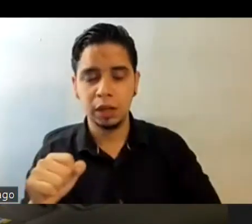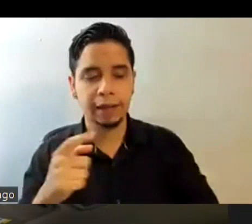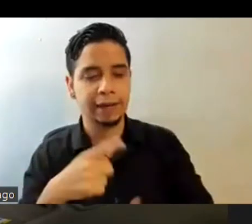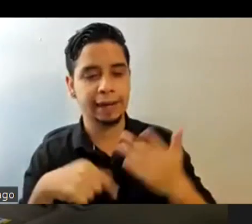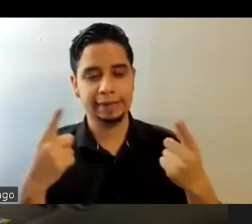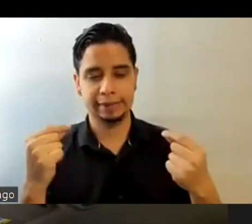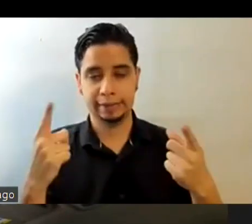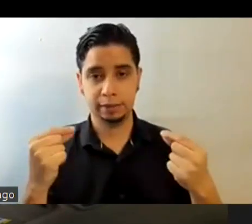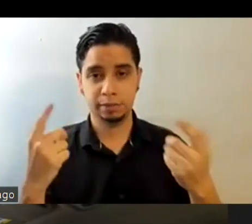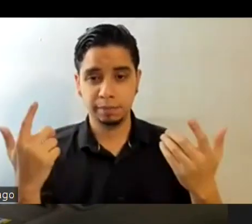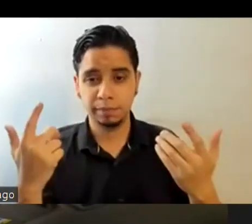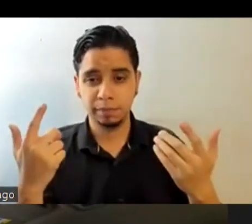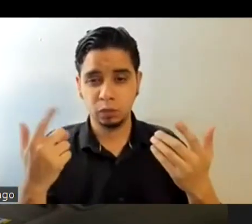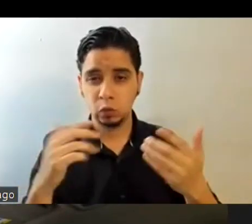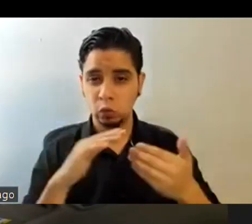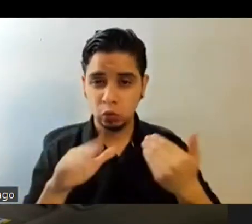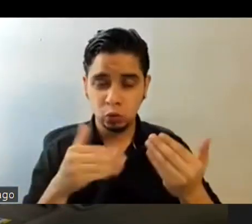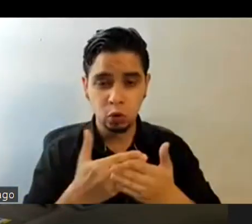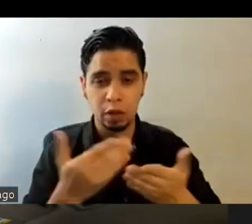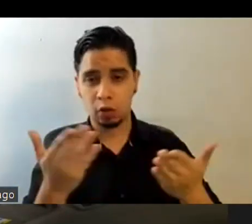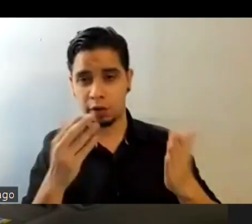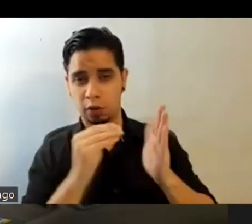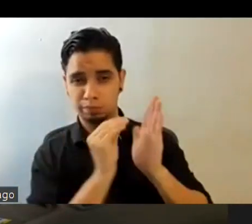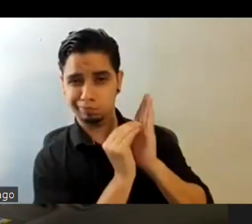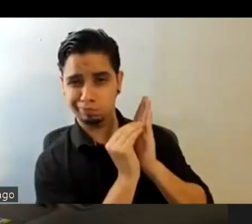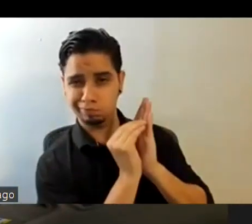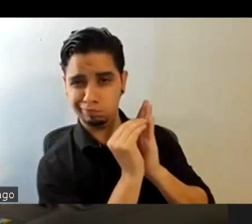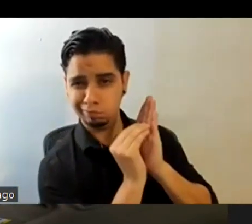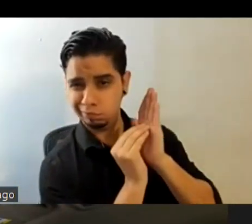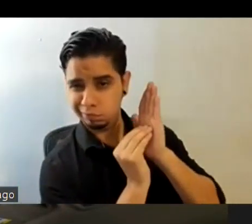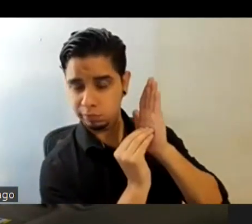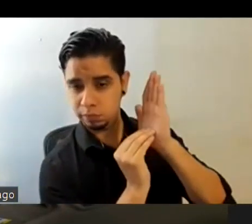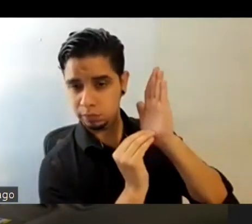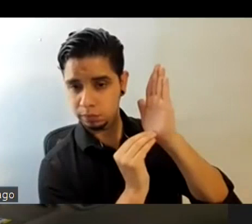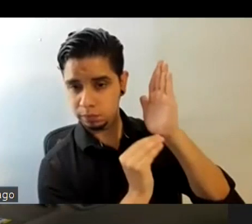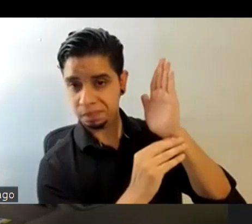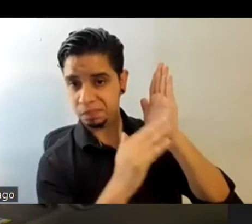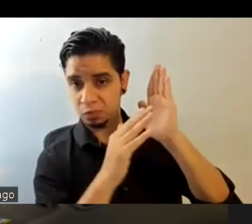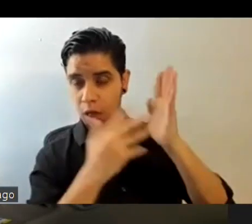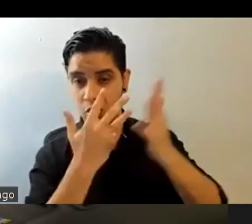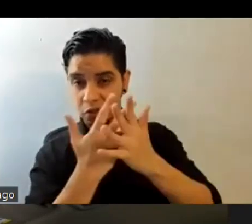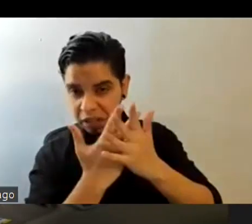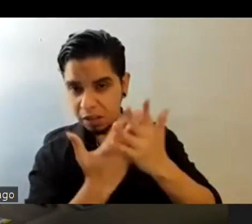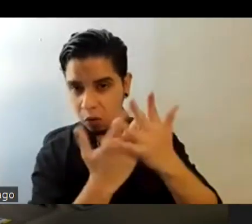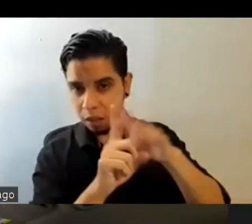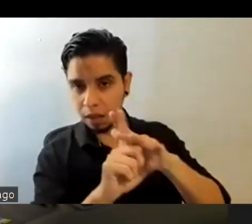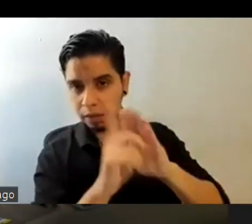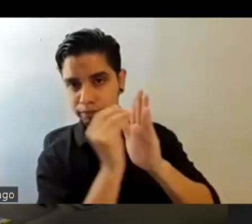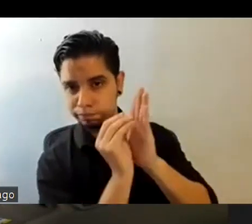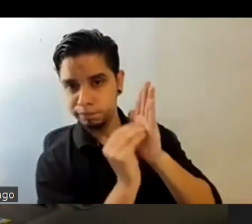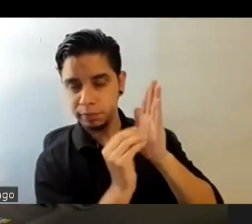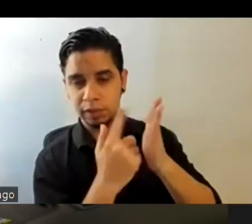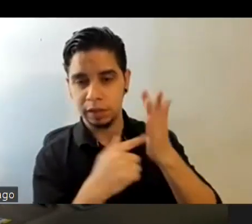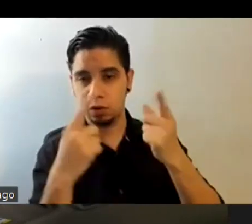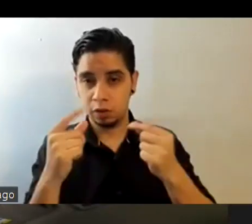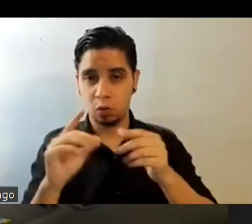fue, a base de todas las cosas que yo anoté en la libretita, a base de todas las noticias y todas las cosas que uno escuchaba, escribí un